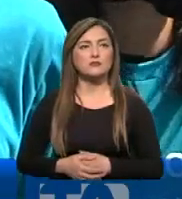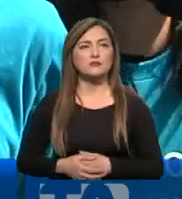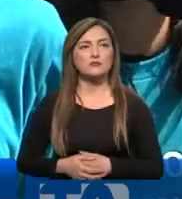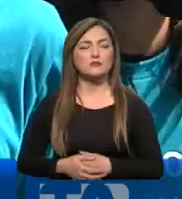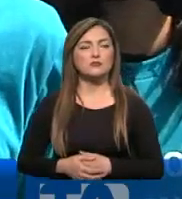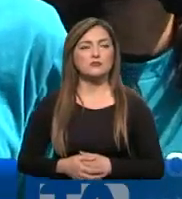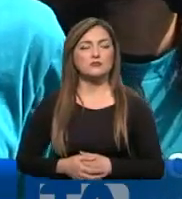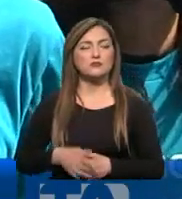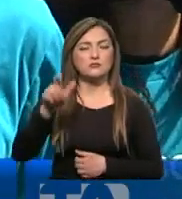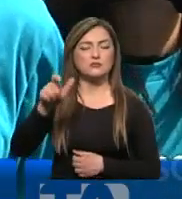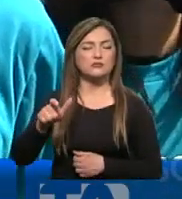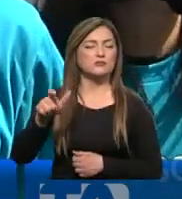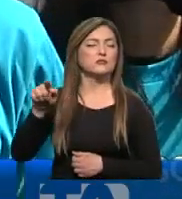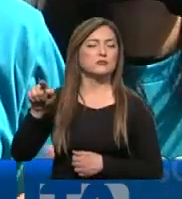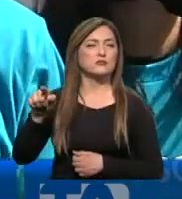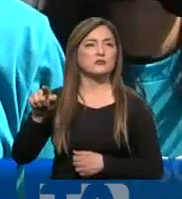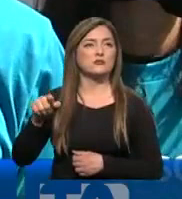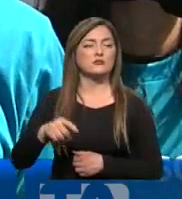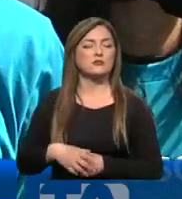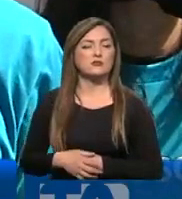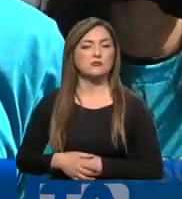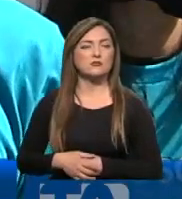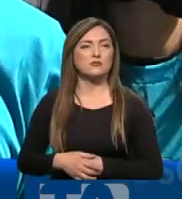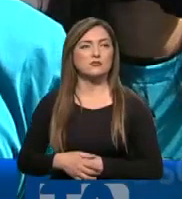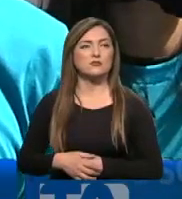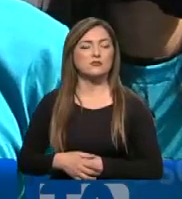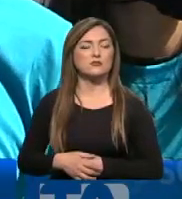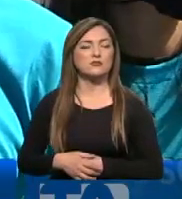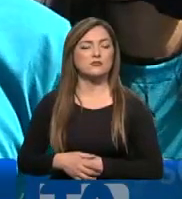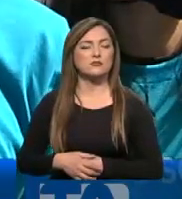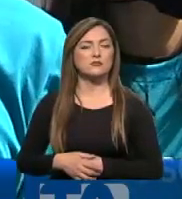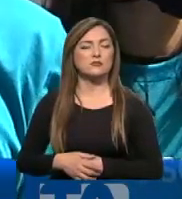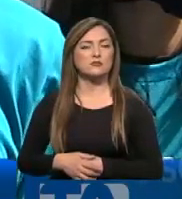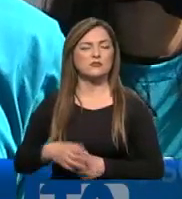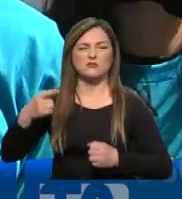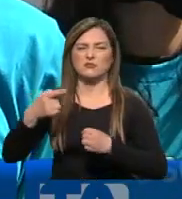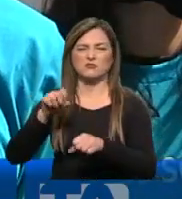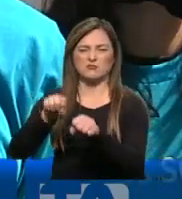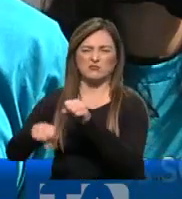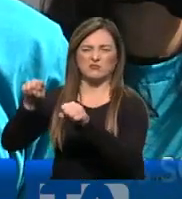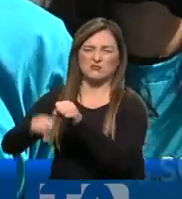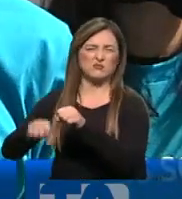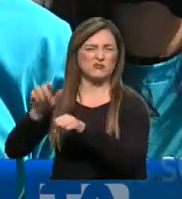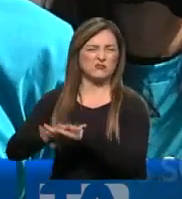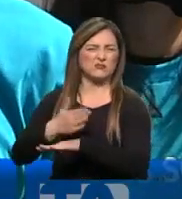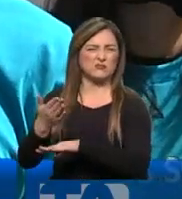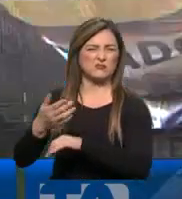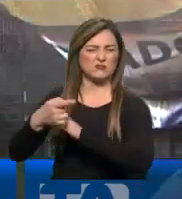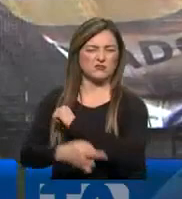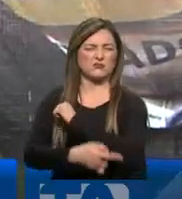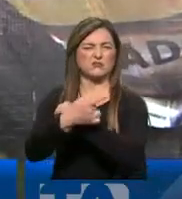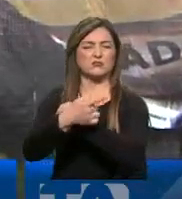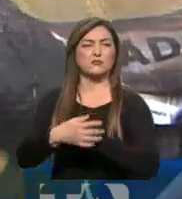y que esta persona ya de una vez por todas pague todos los daños que nos ha